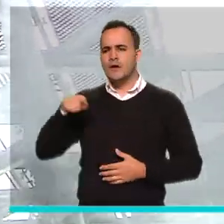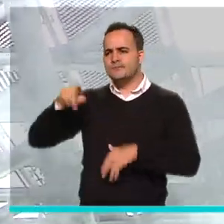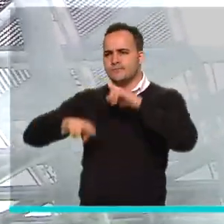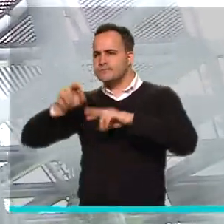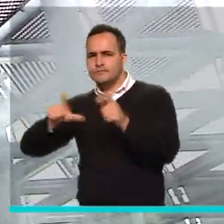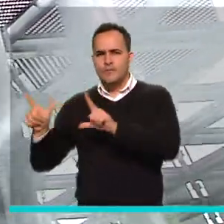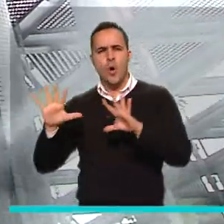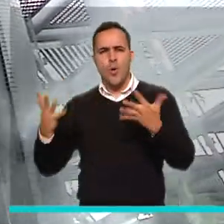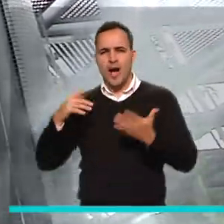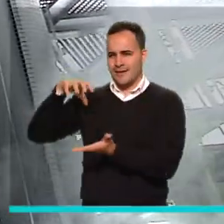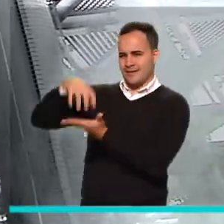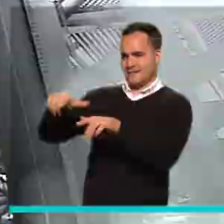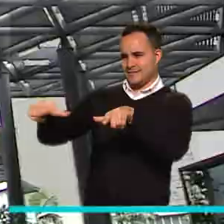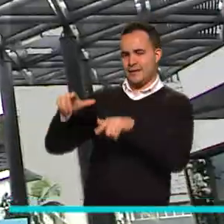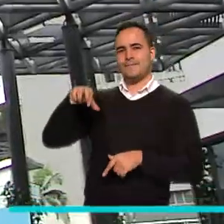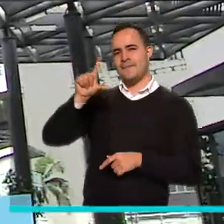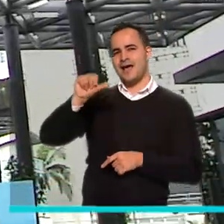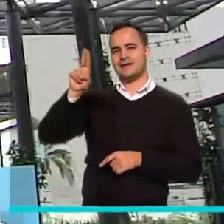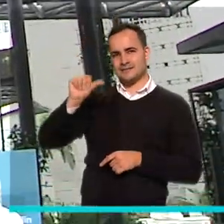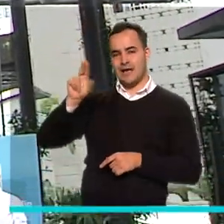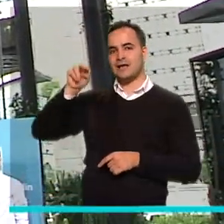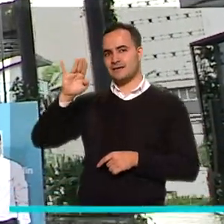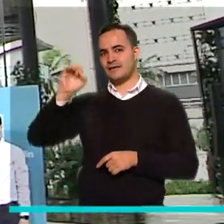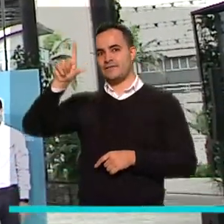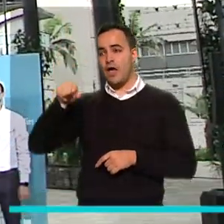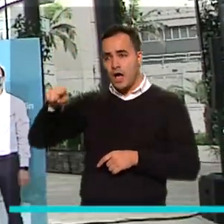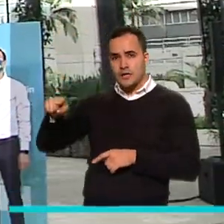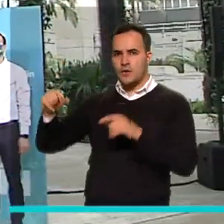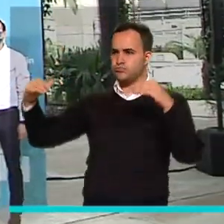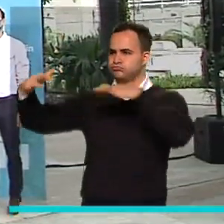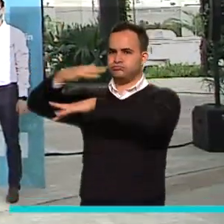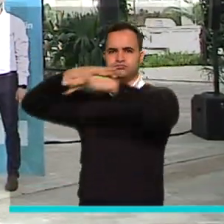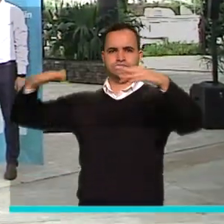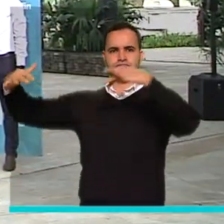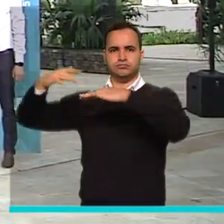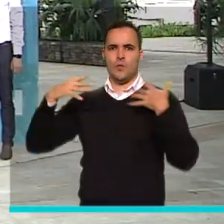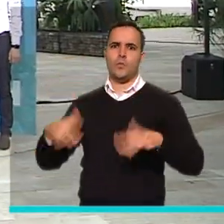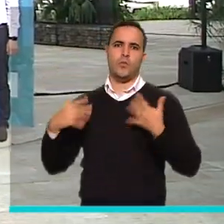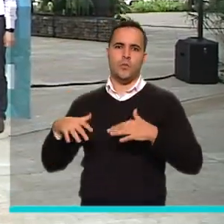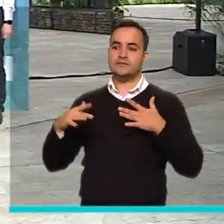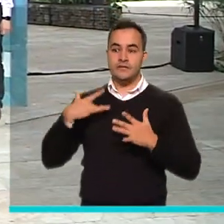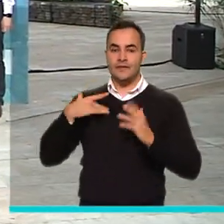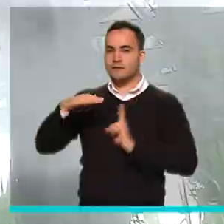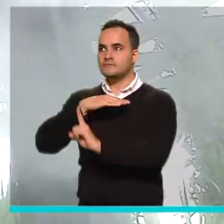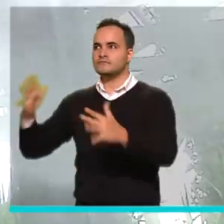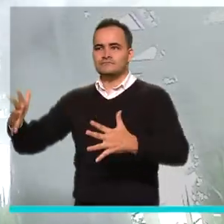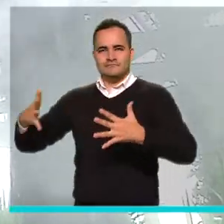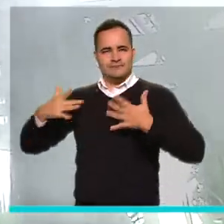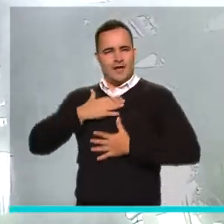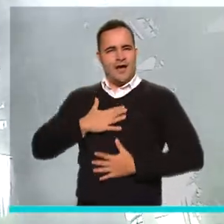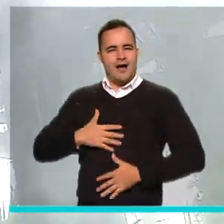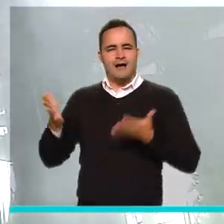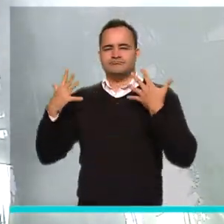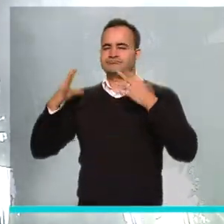destacan la Plaza de Niebla, que contará con un área de nebulizadores para proporcionar un ambiente más fresco, la instalación de